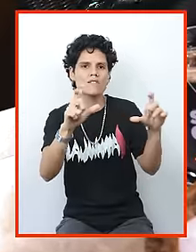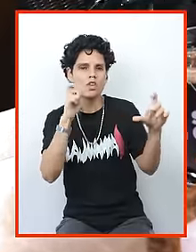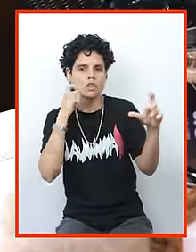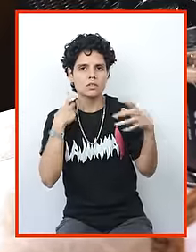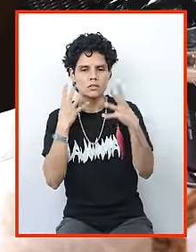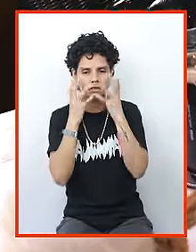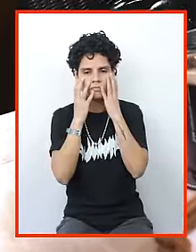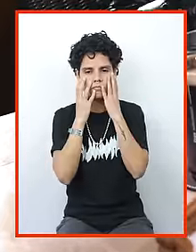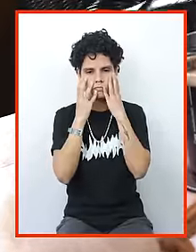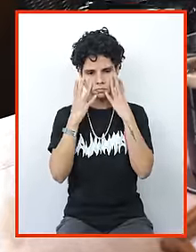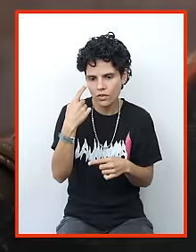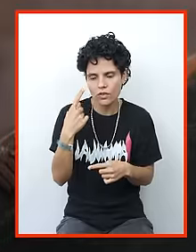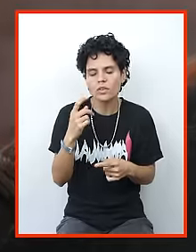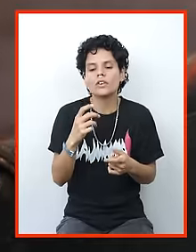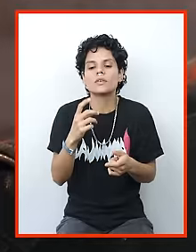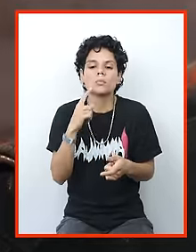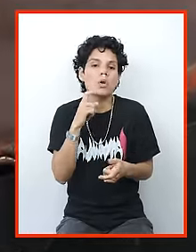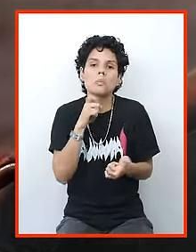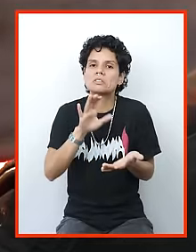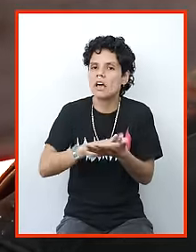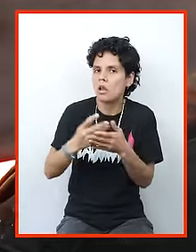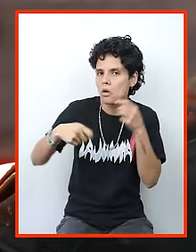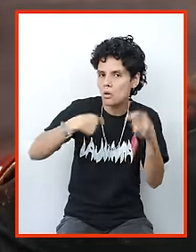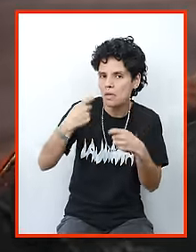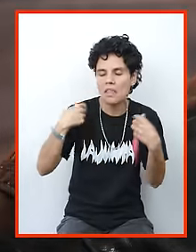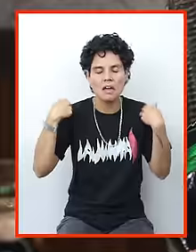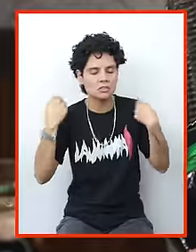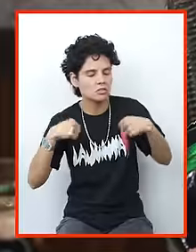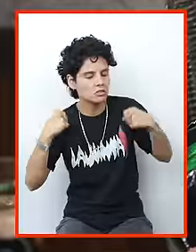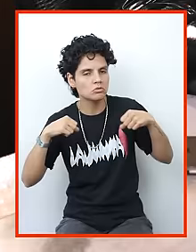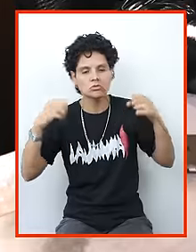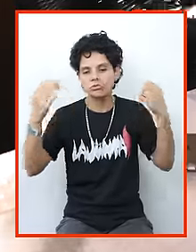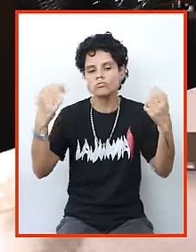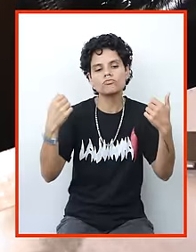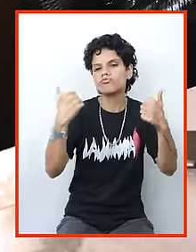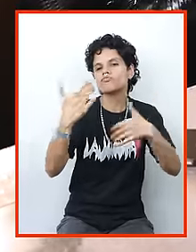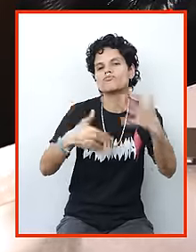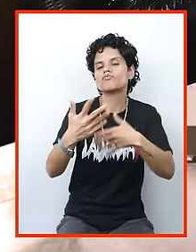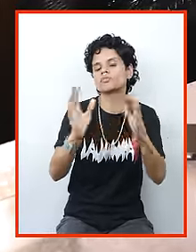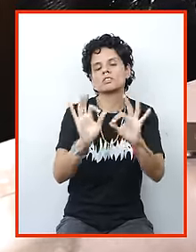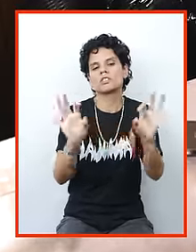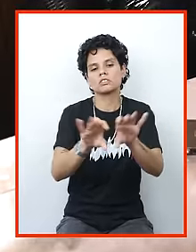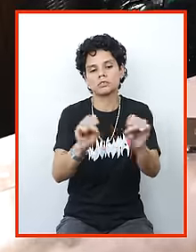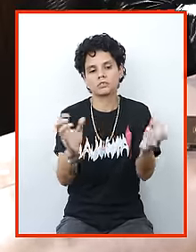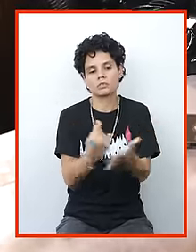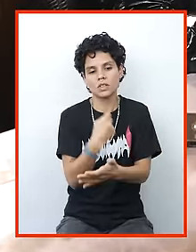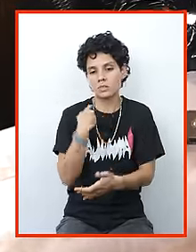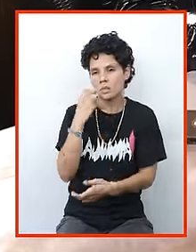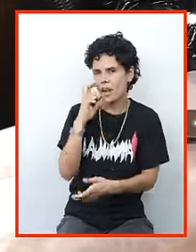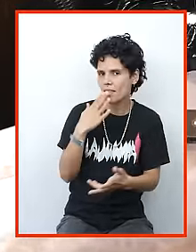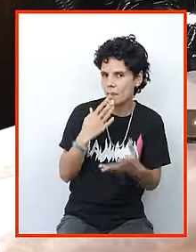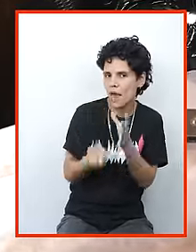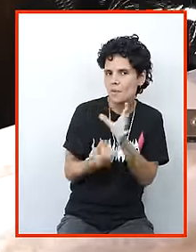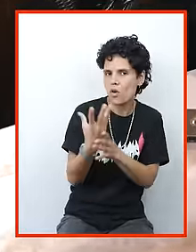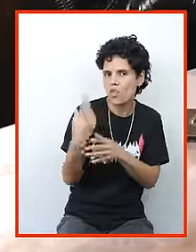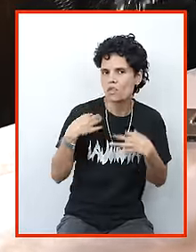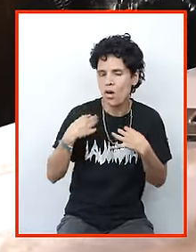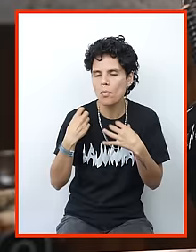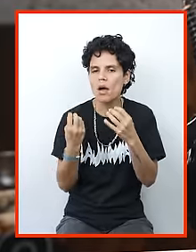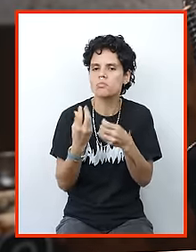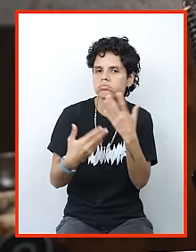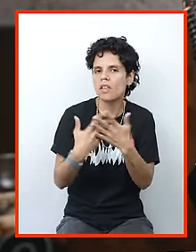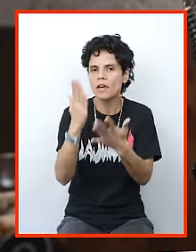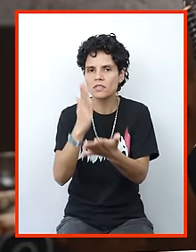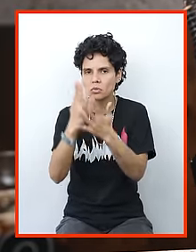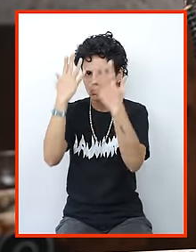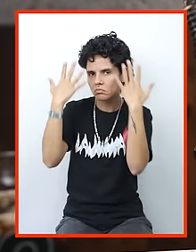cabros tienen una foto mía así como... ¿Sí? No, pero era sanito, ejercicio y era. Ya. Todo bien. Porque igual tú te preocupás de la moda. Sí, me gusta, me entonces, gusta. Entonces, para ahí hay